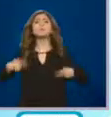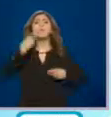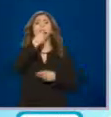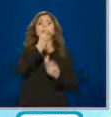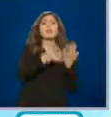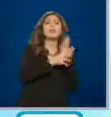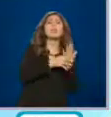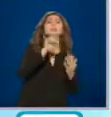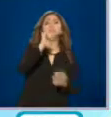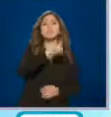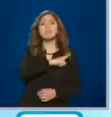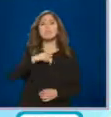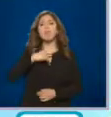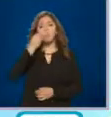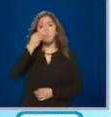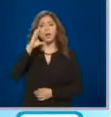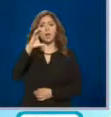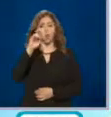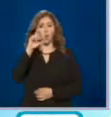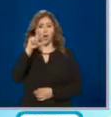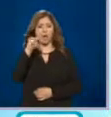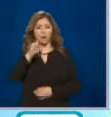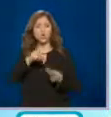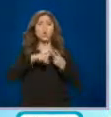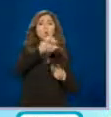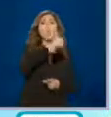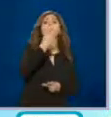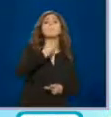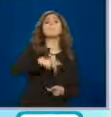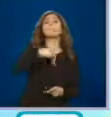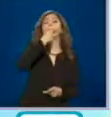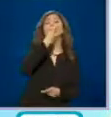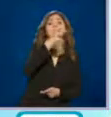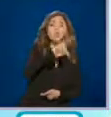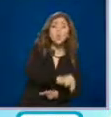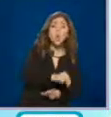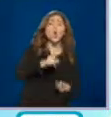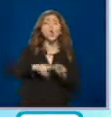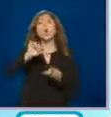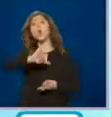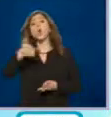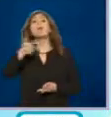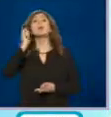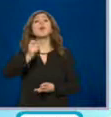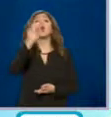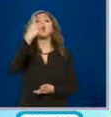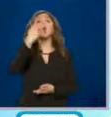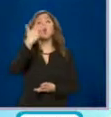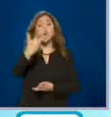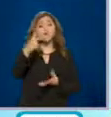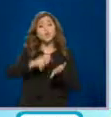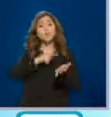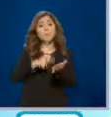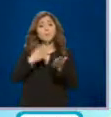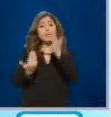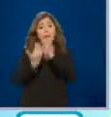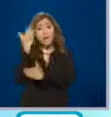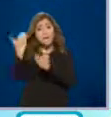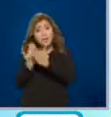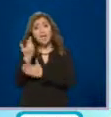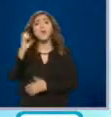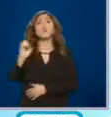comas colaciones, otras que no, otras que comas 8 veces al día, muy poquito. O ahí, ¿qué es lo que